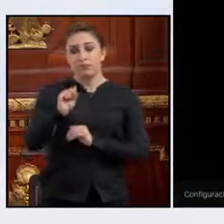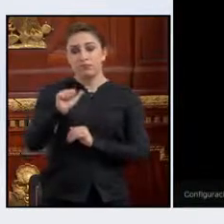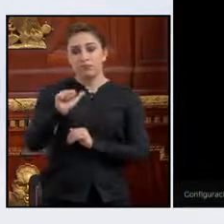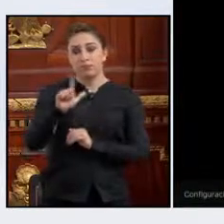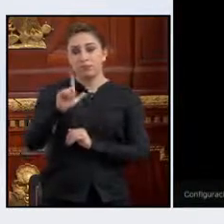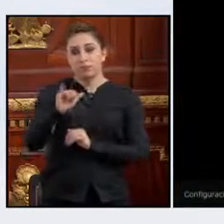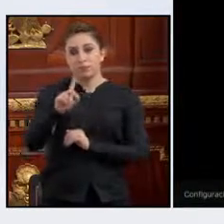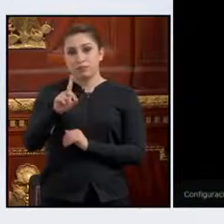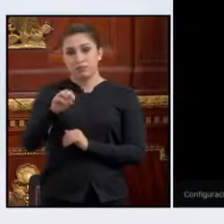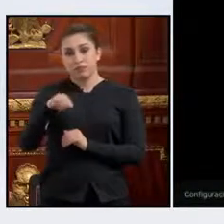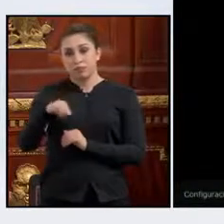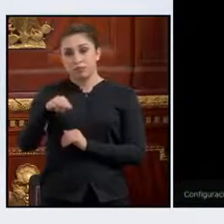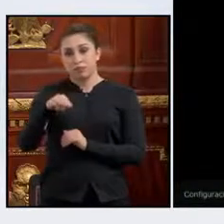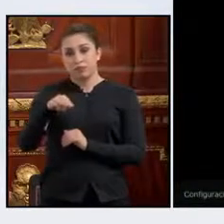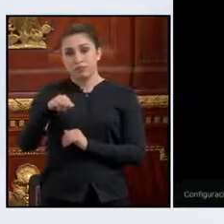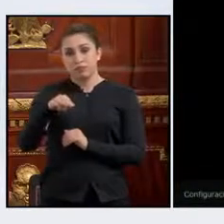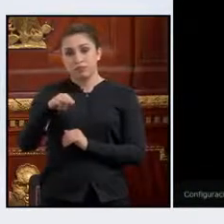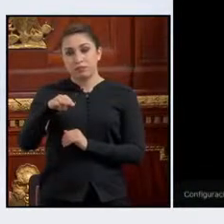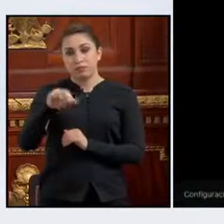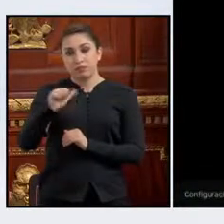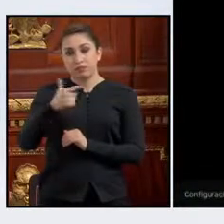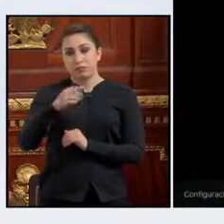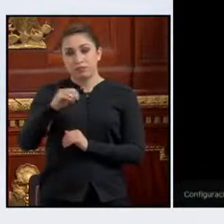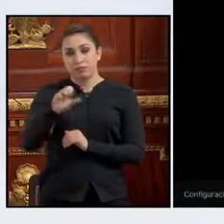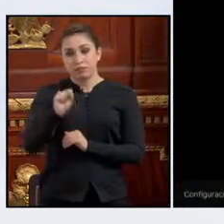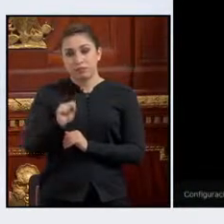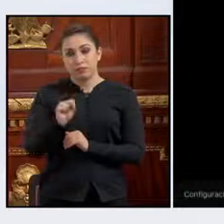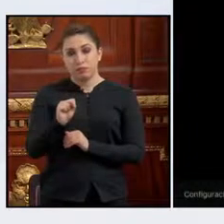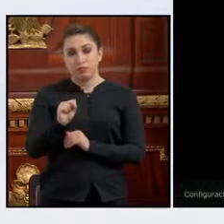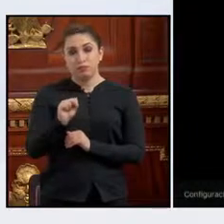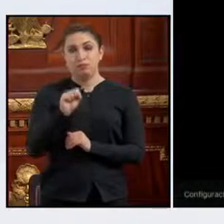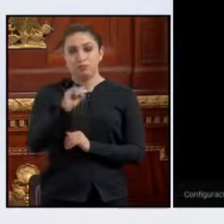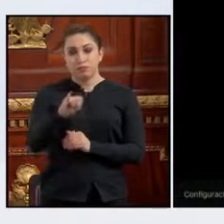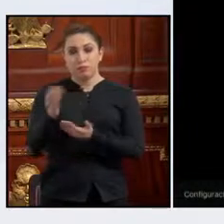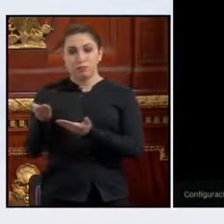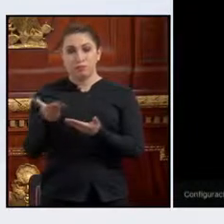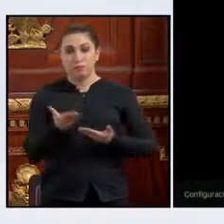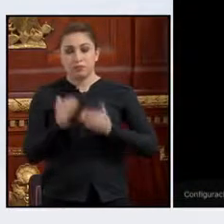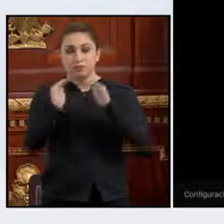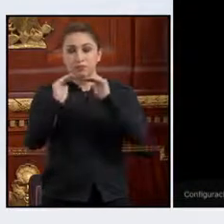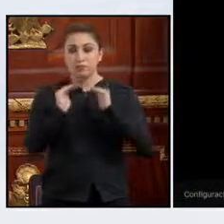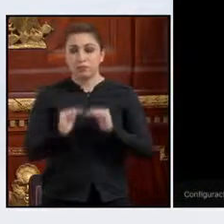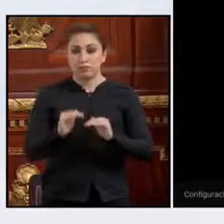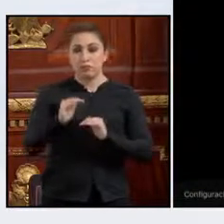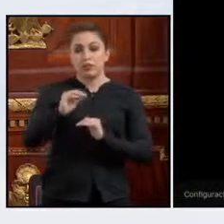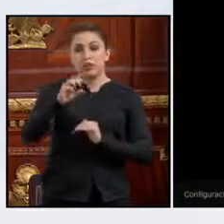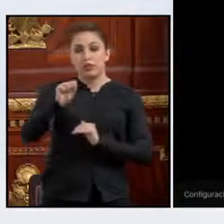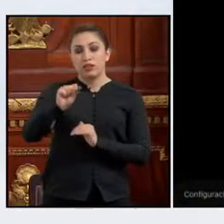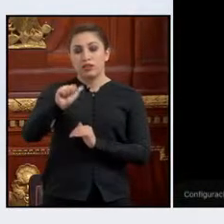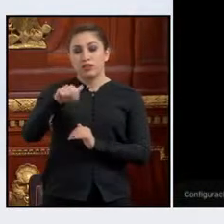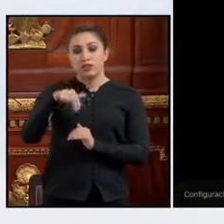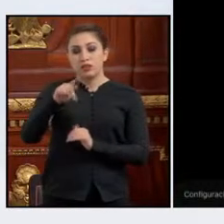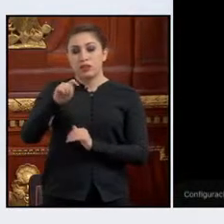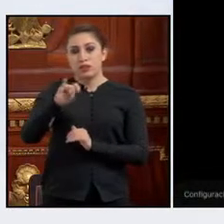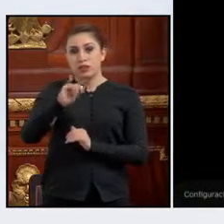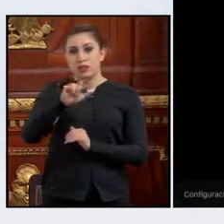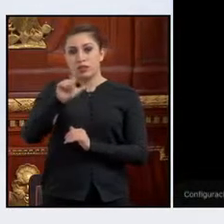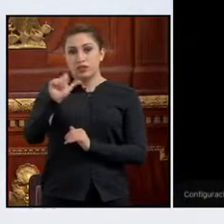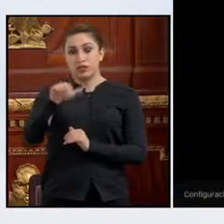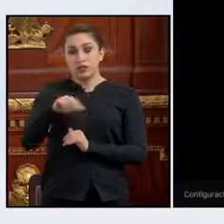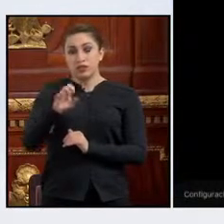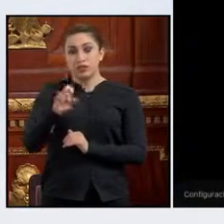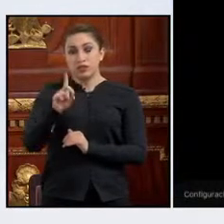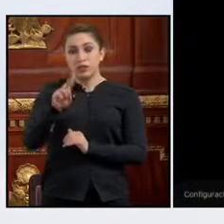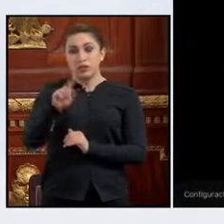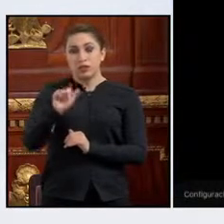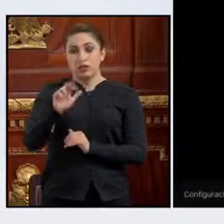Salido Magos María Gabriela. Gabriela Salido, presente. Santillán Pérez Eduardo. Santillán,